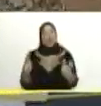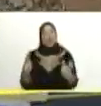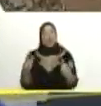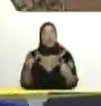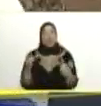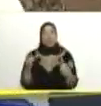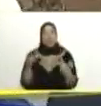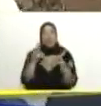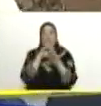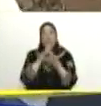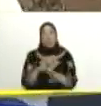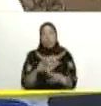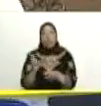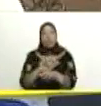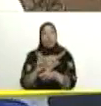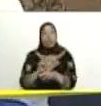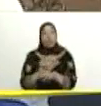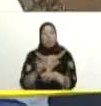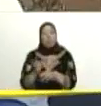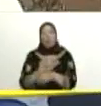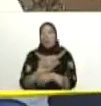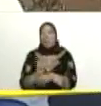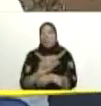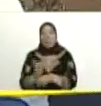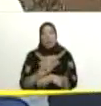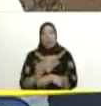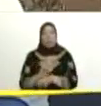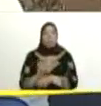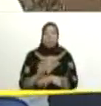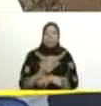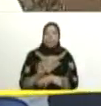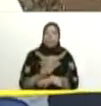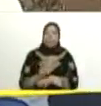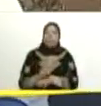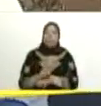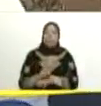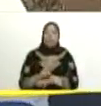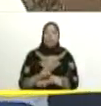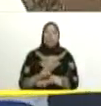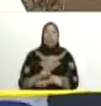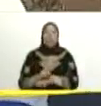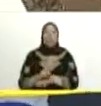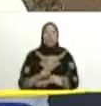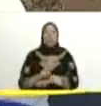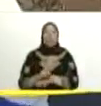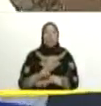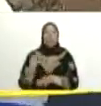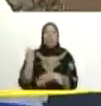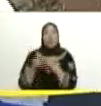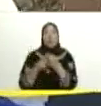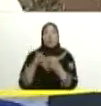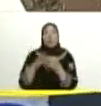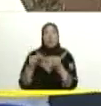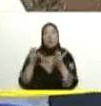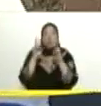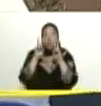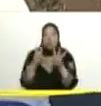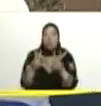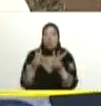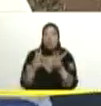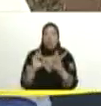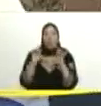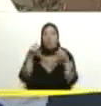la respuesta fue prácticamente inmediata, presidente, porque inmediatamente de que se hizo todo eso y se levantó y se